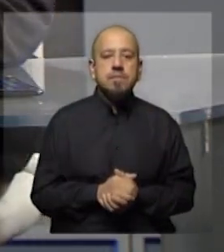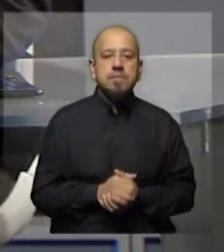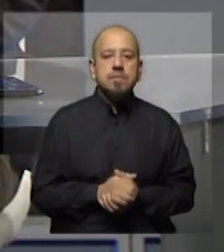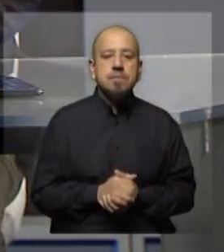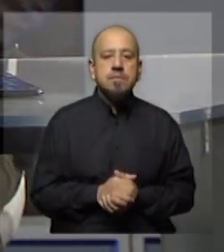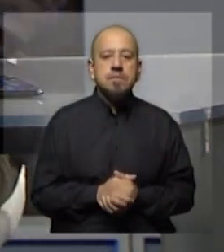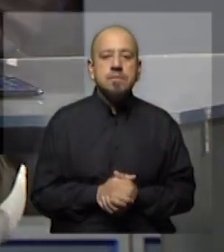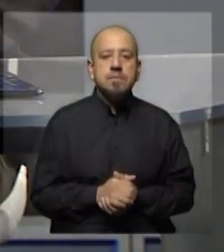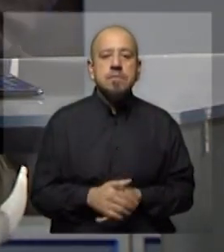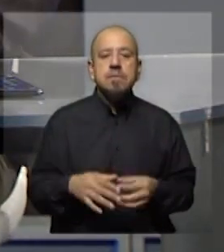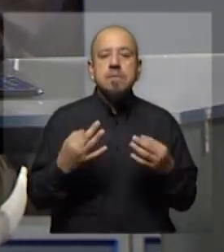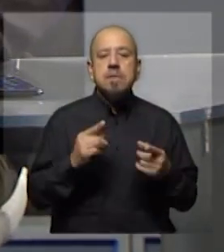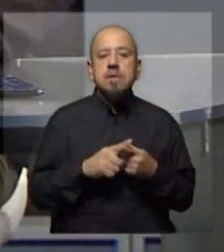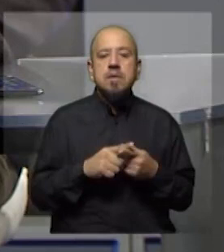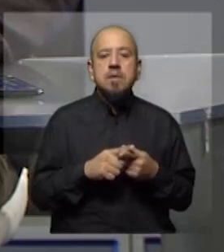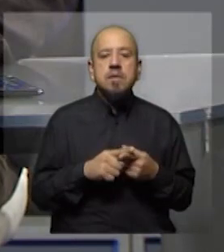bien